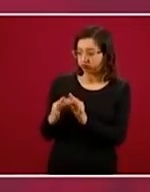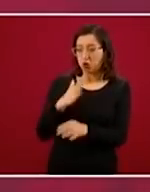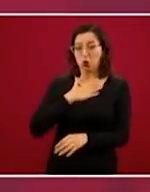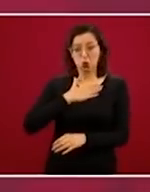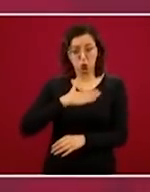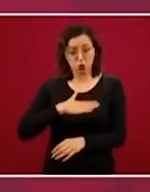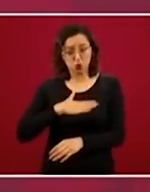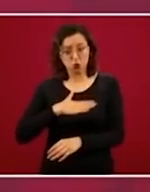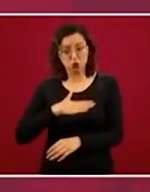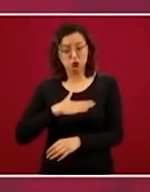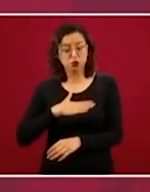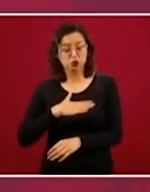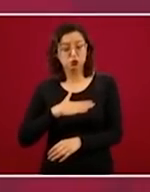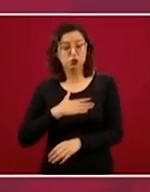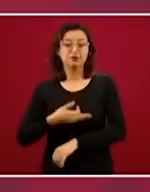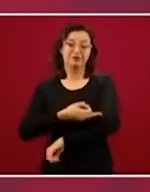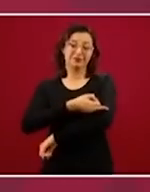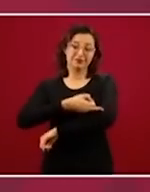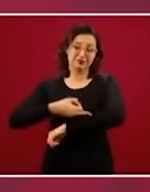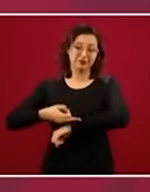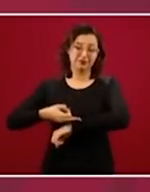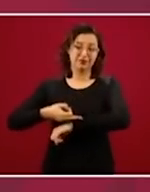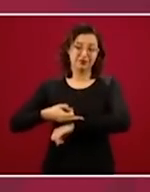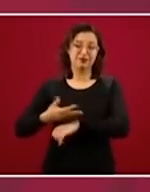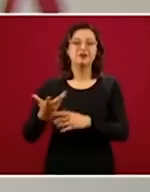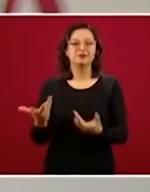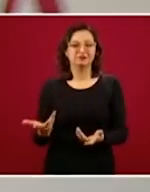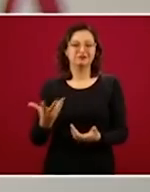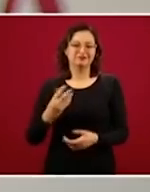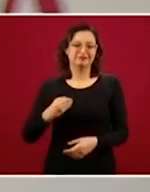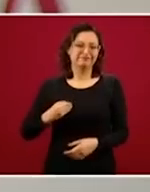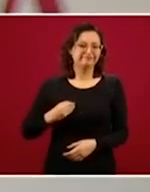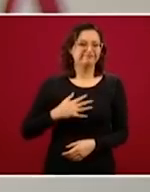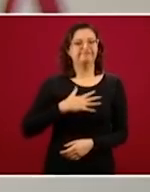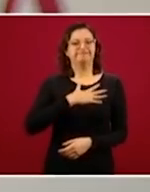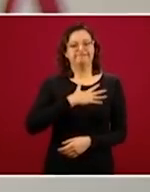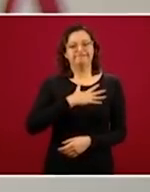pues en la familia hay bienestar